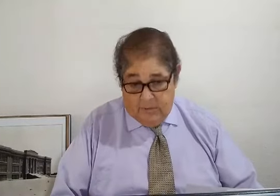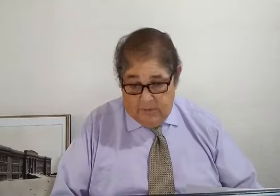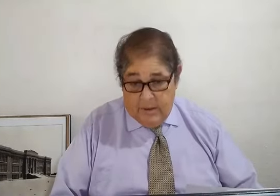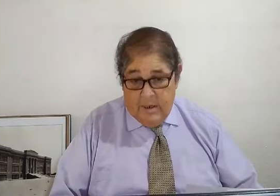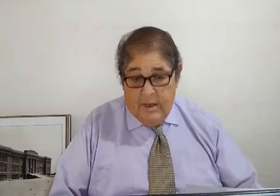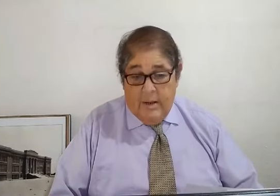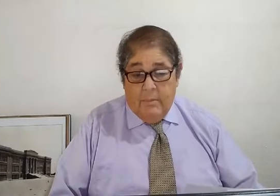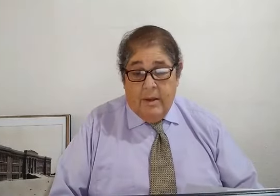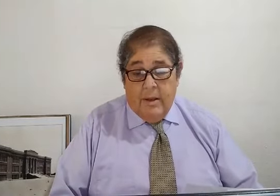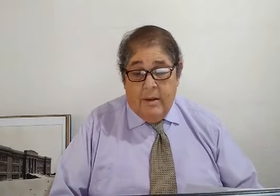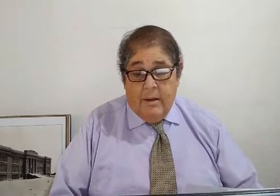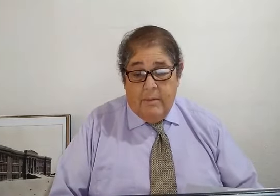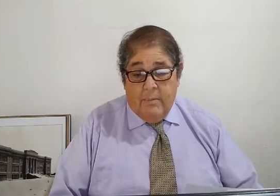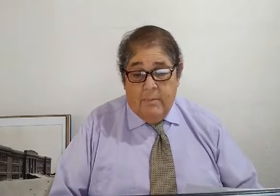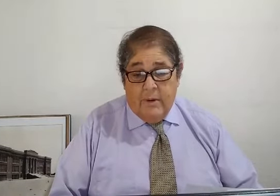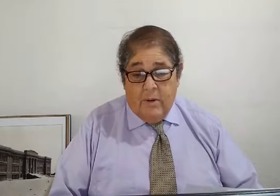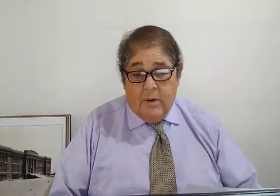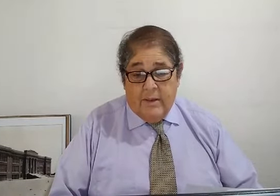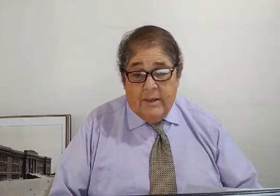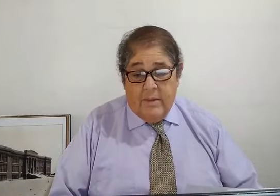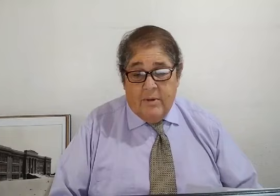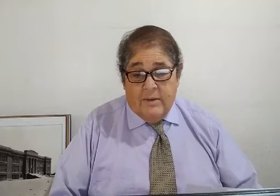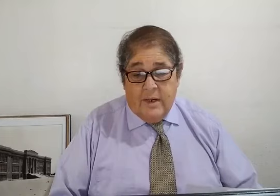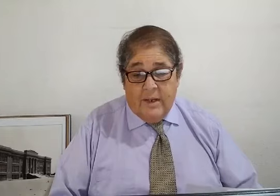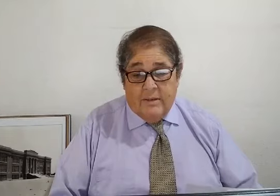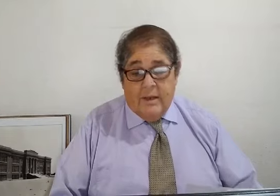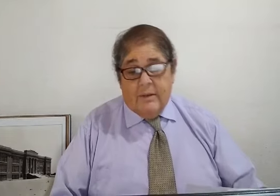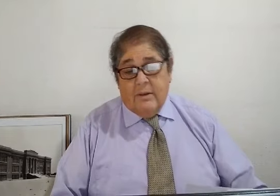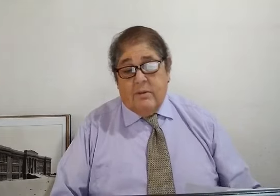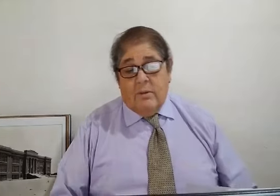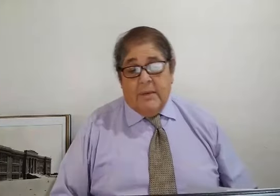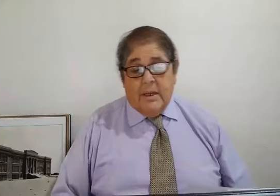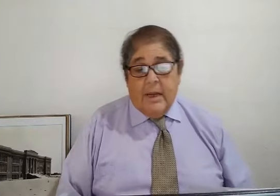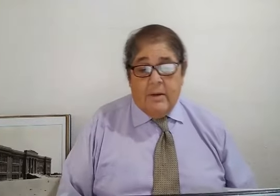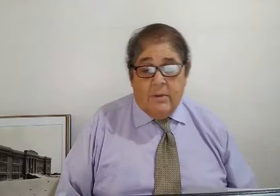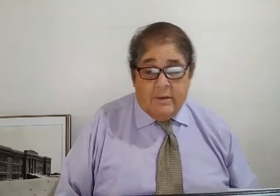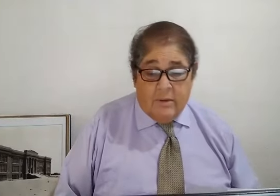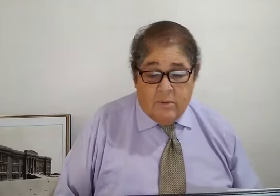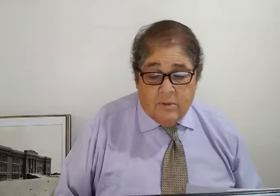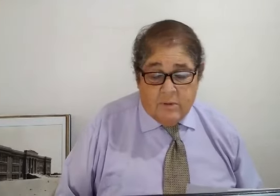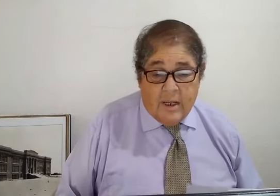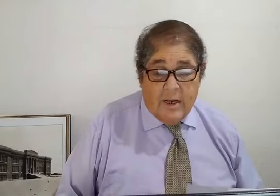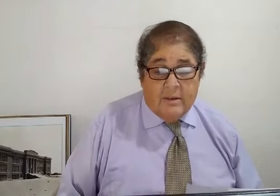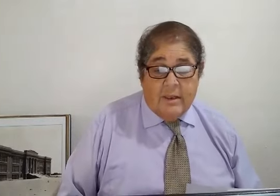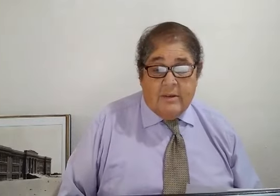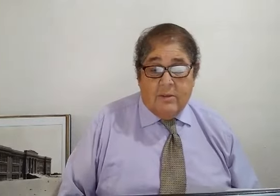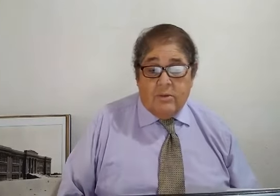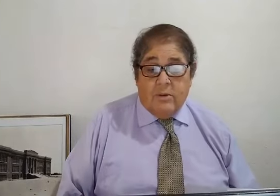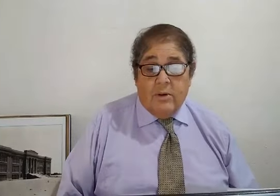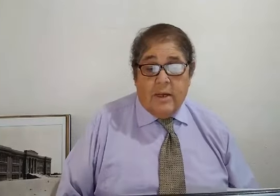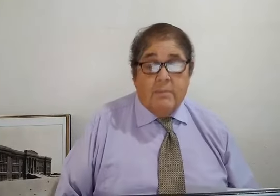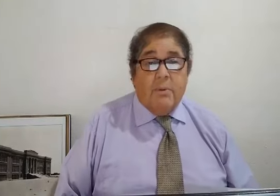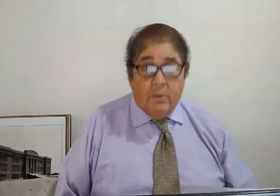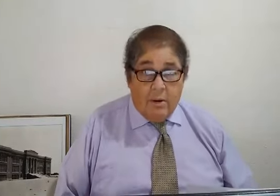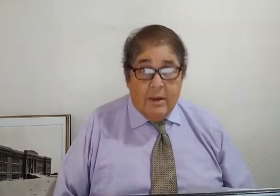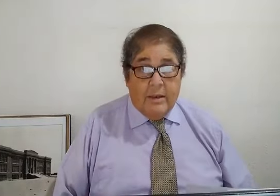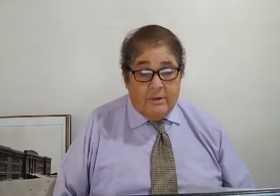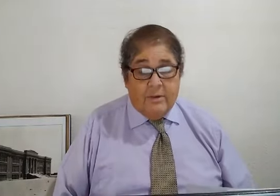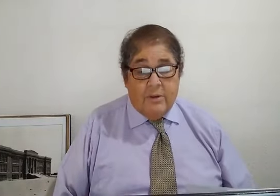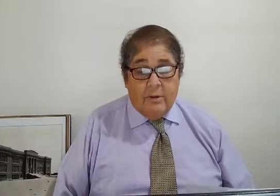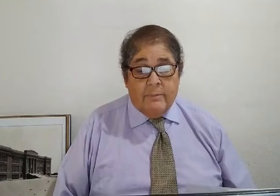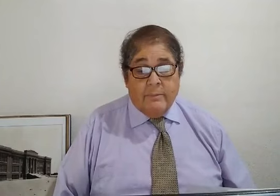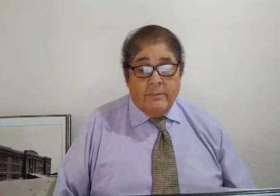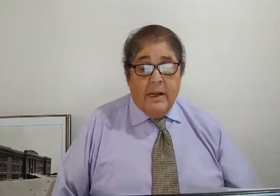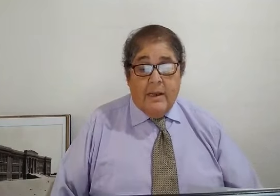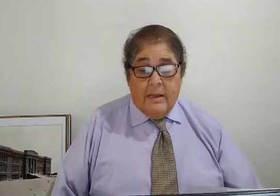Obrador. Lo que sí debo decirle es que el Instituto Mexicano del Seguro Social es la institución que impugnó la